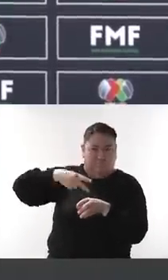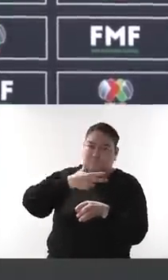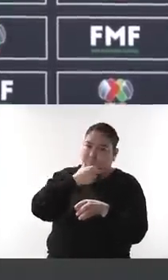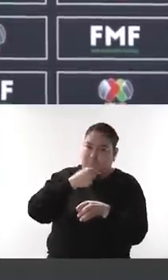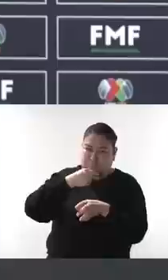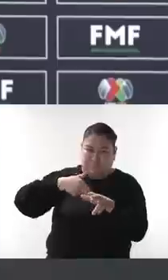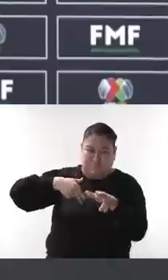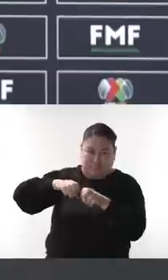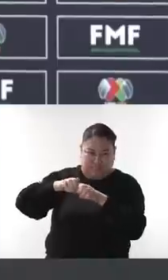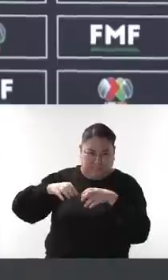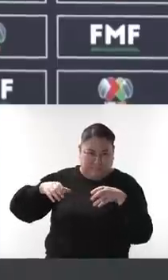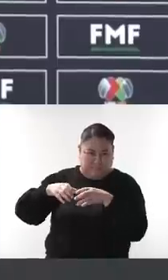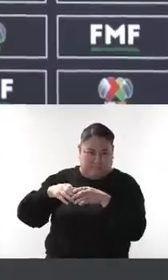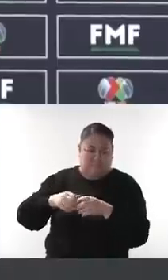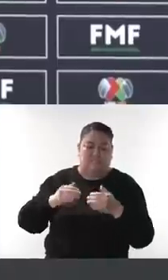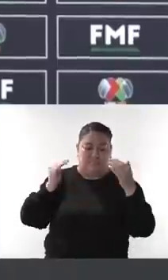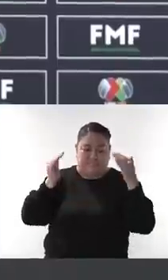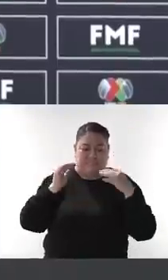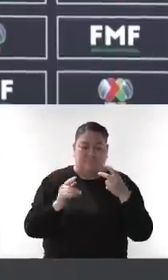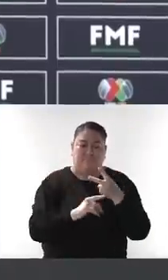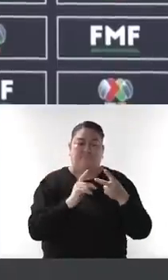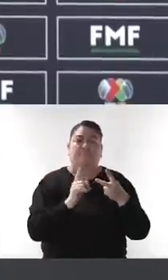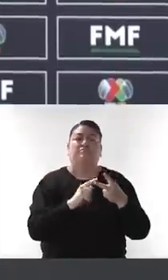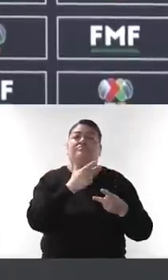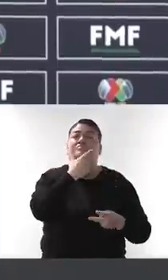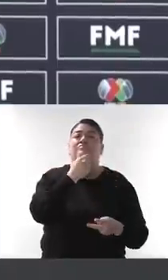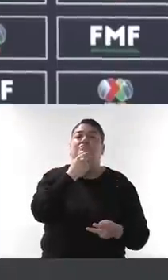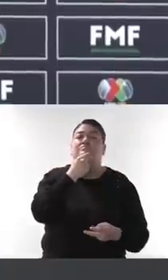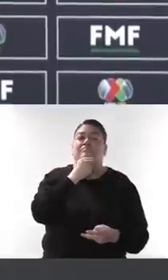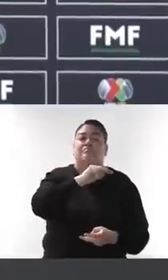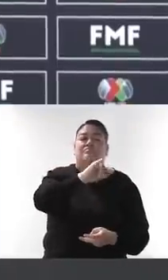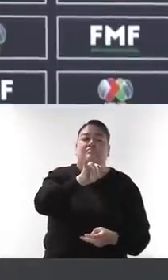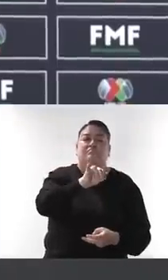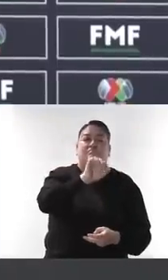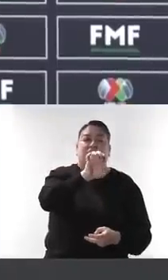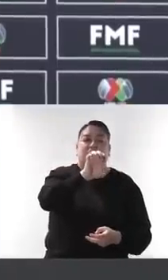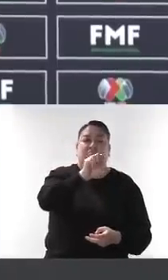la negativa del señor Jesús Martínez, yo creo, y